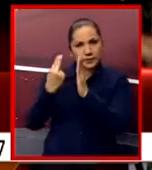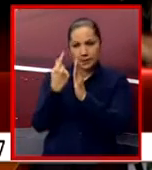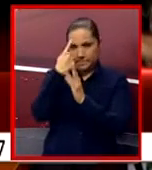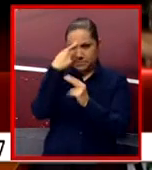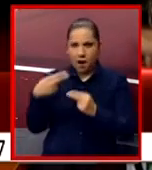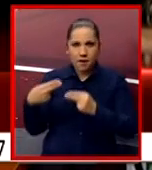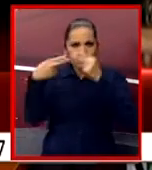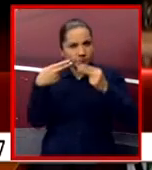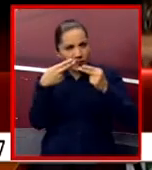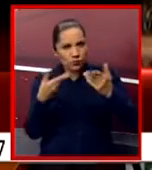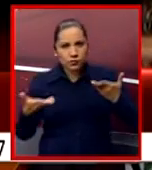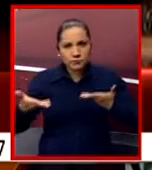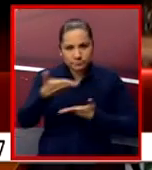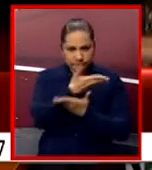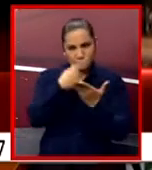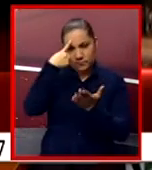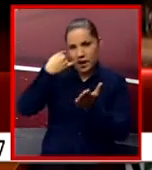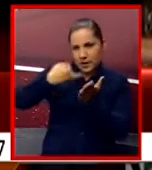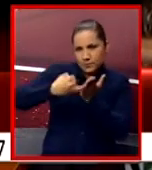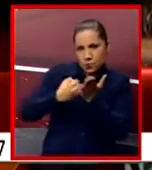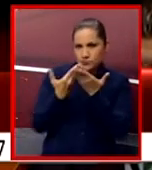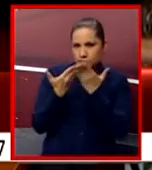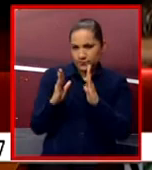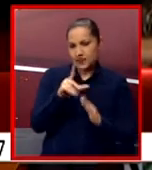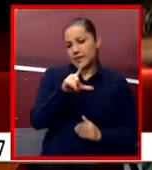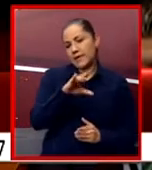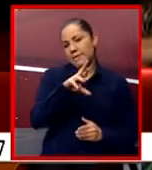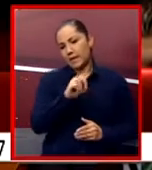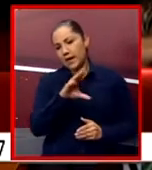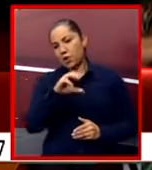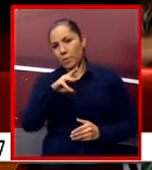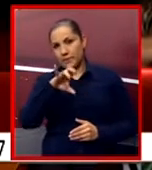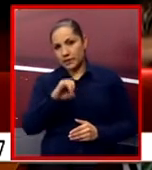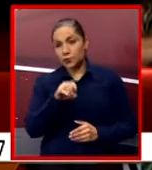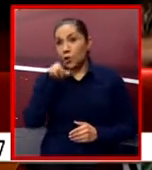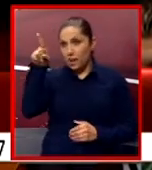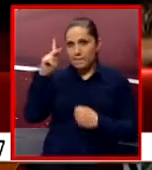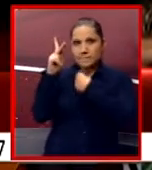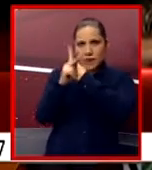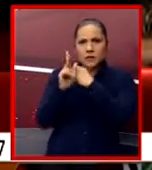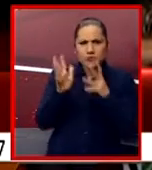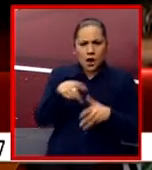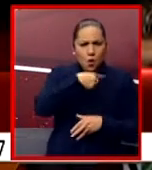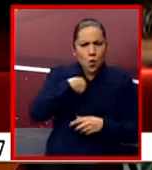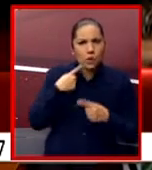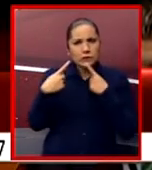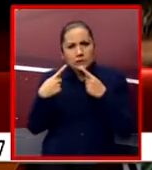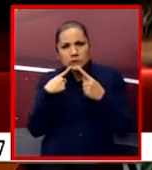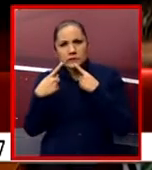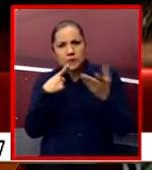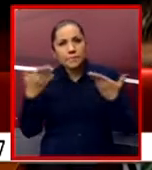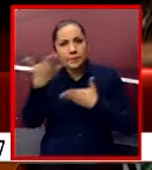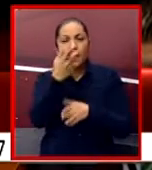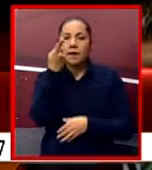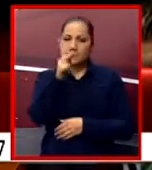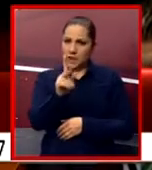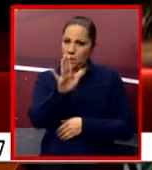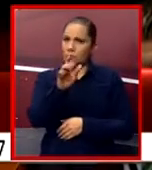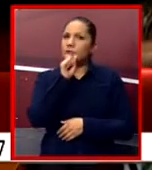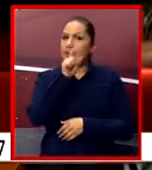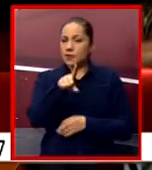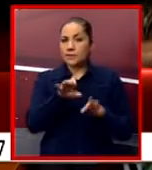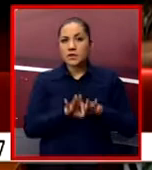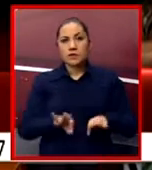ya con el nuevo gobierno de aquel país. Sin embargo, hay que reconocer una realidad. que es que ambos países